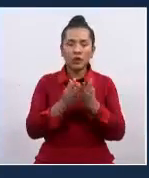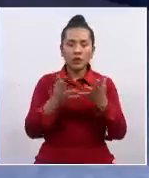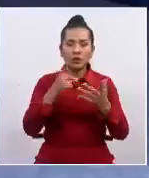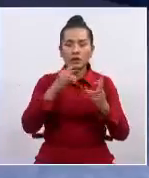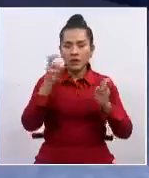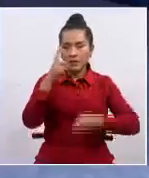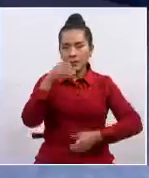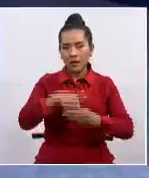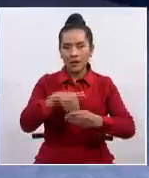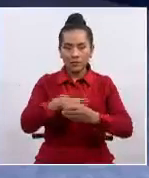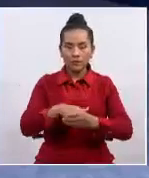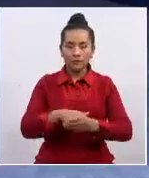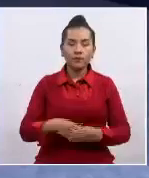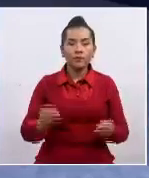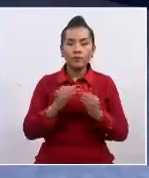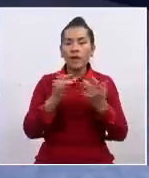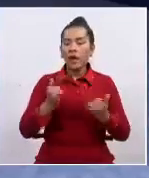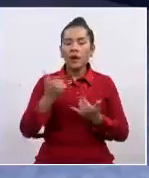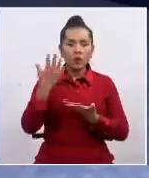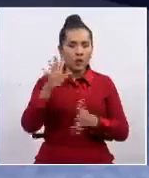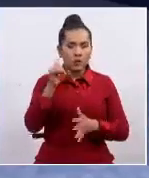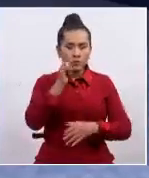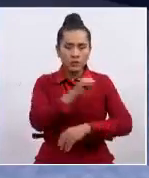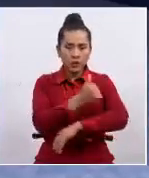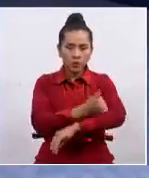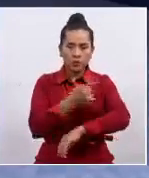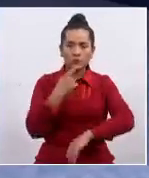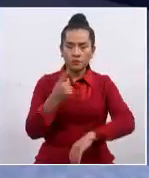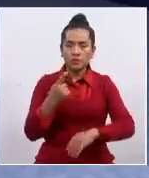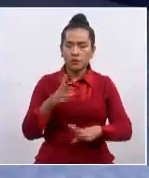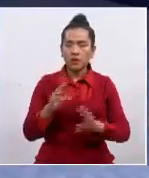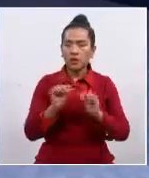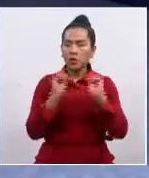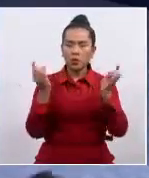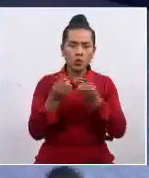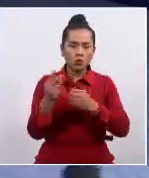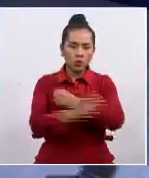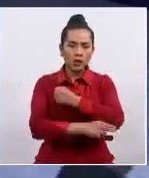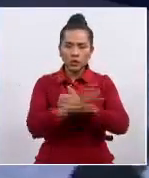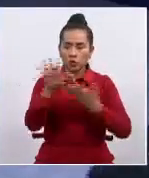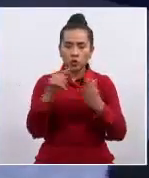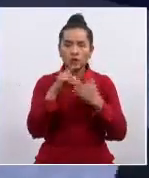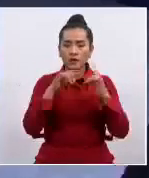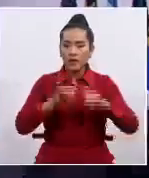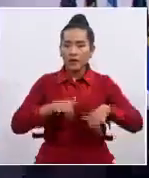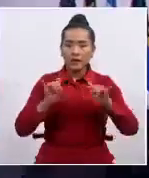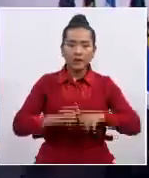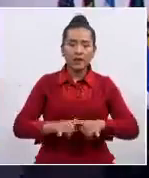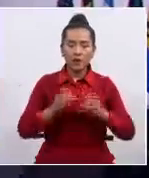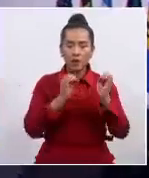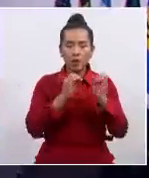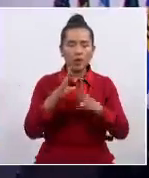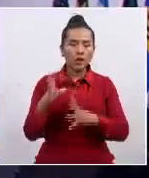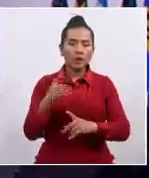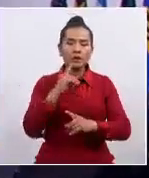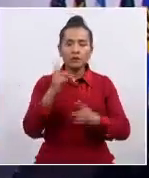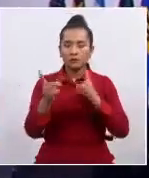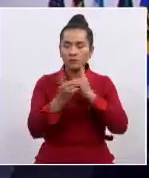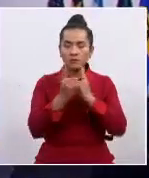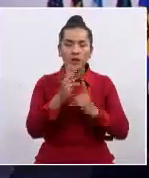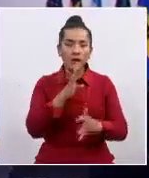electoral. Finalmente, la autoridad boliviana dijo que las naciones no están obligadas a permanecer en organizaciones donde no se puede